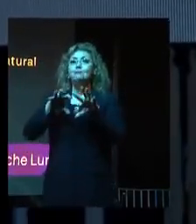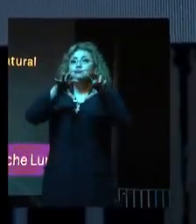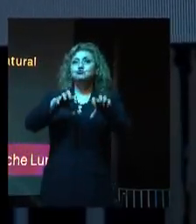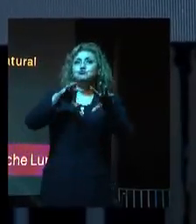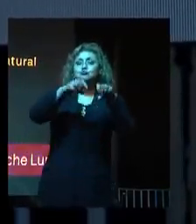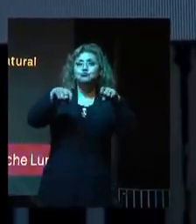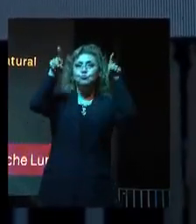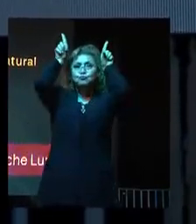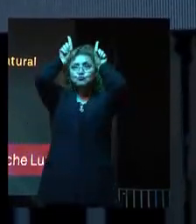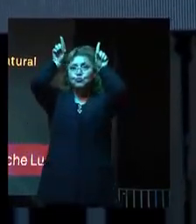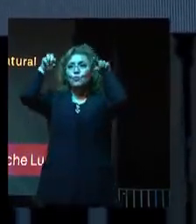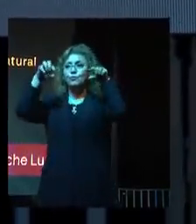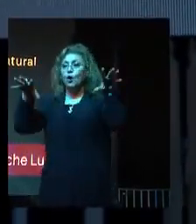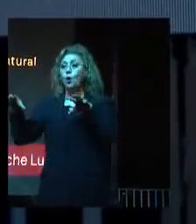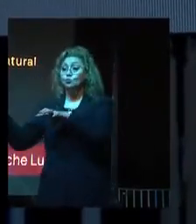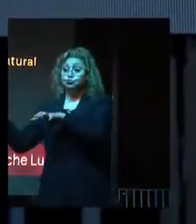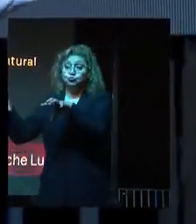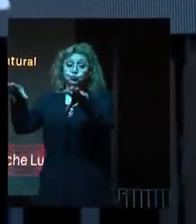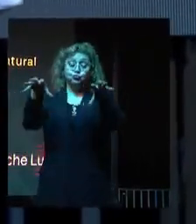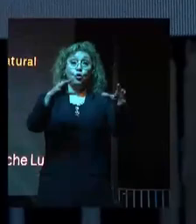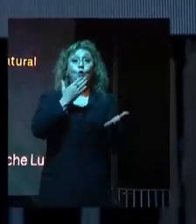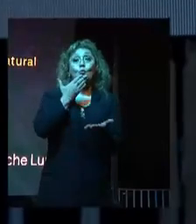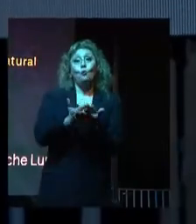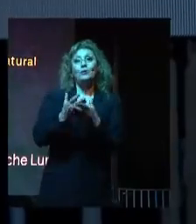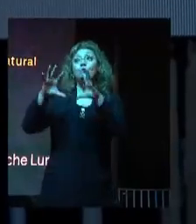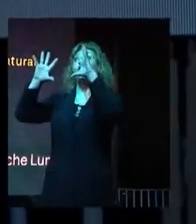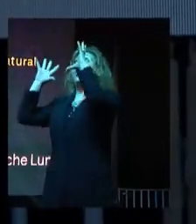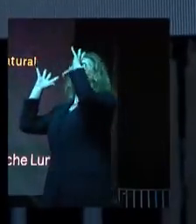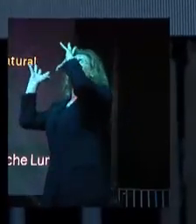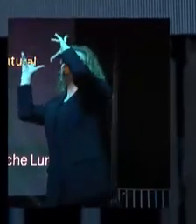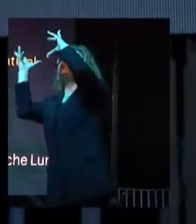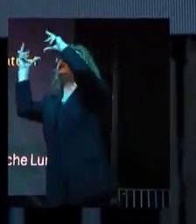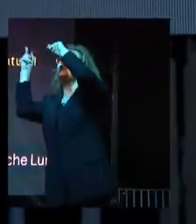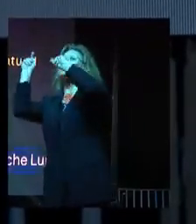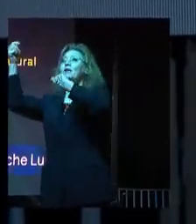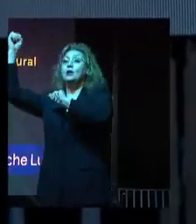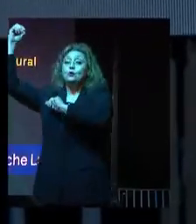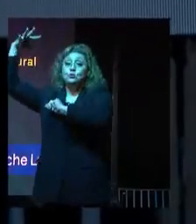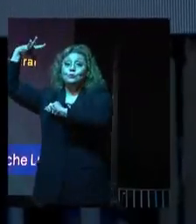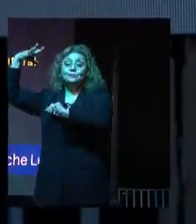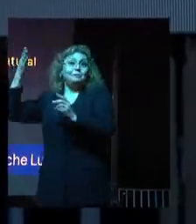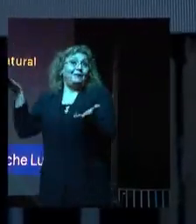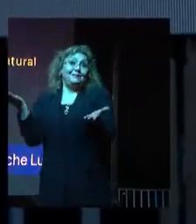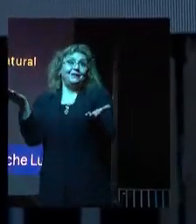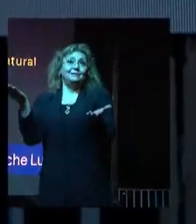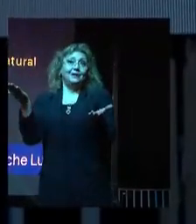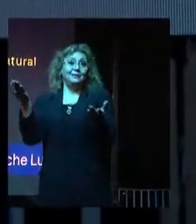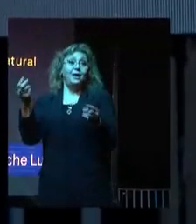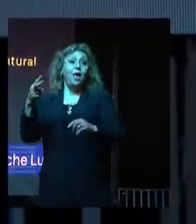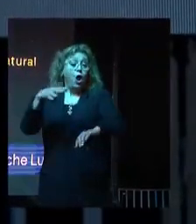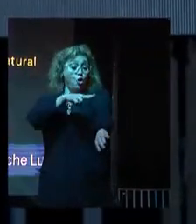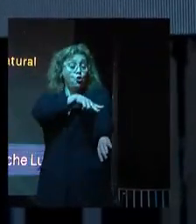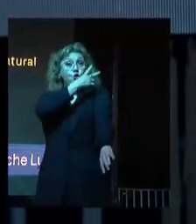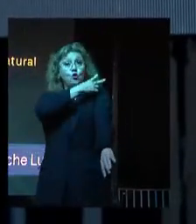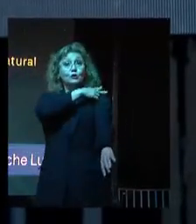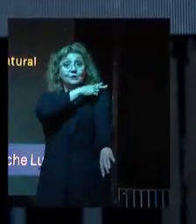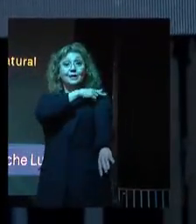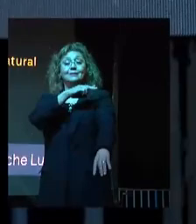Claro, si no lo vaya a mover cuando no tenéis luna. Y en el norte